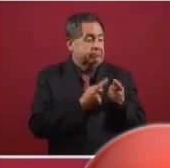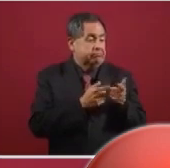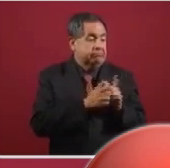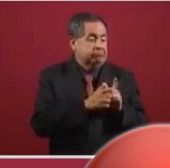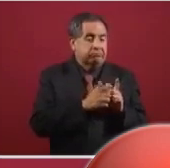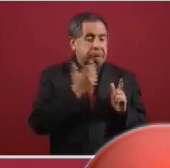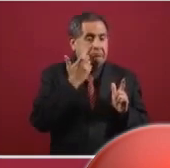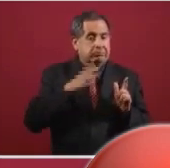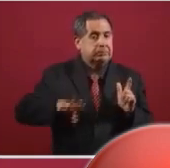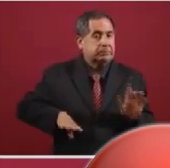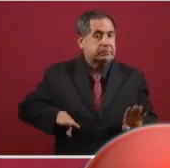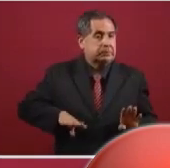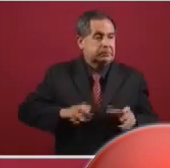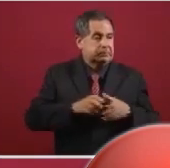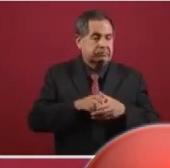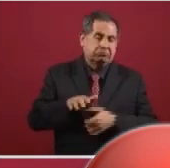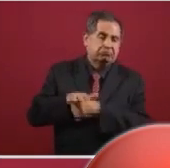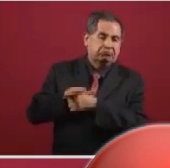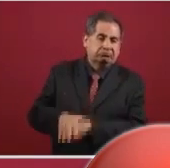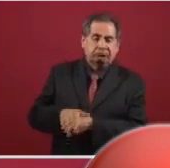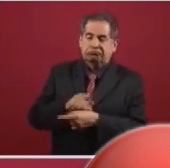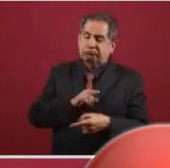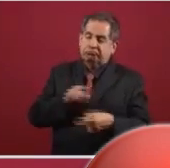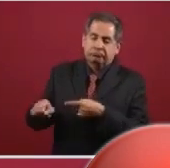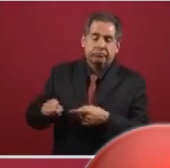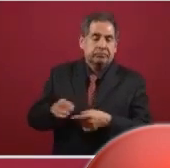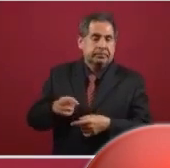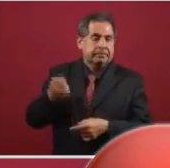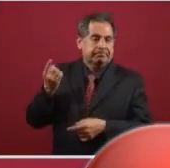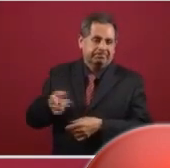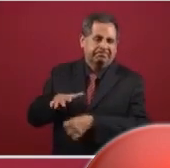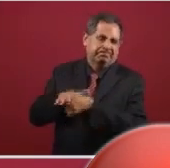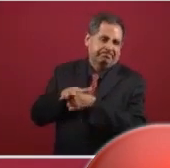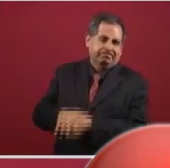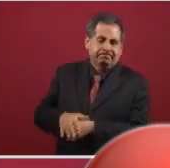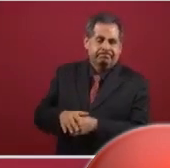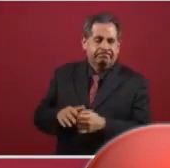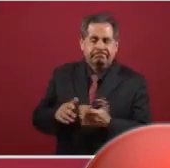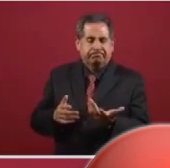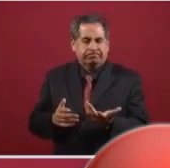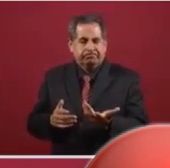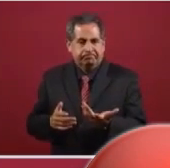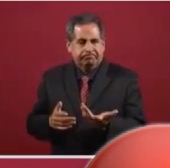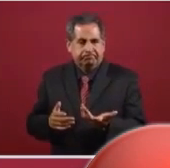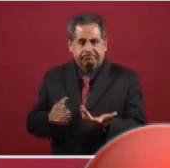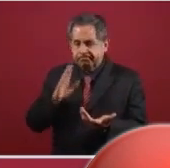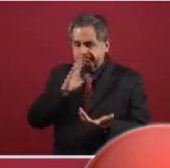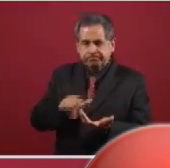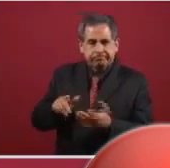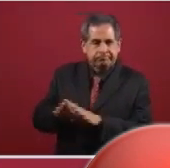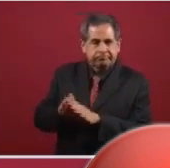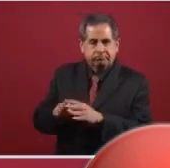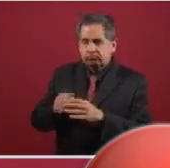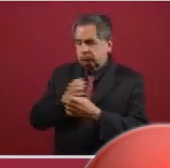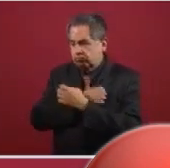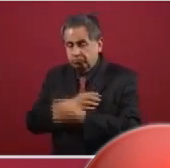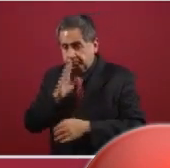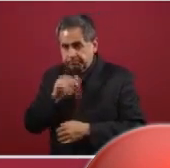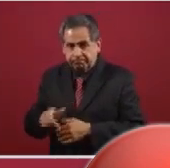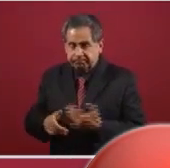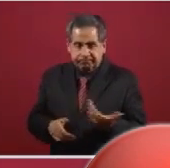cuantos de imponer una forma de